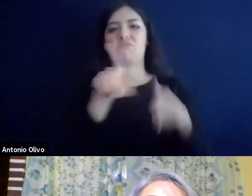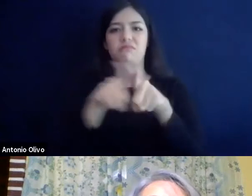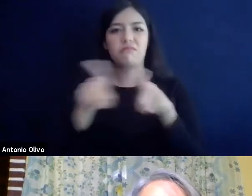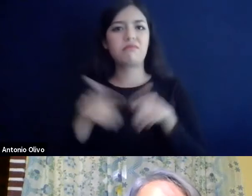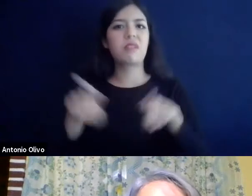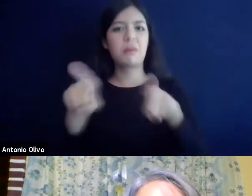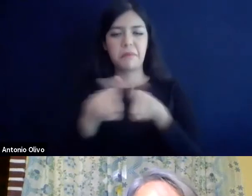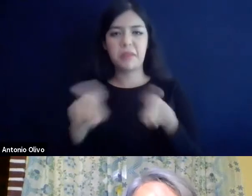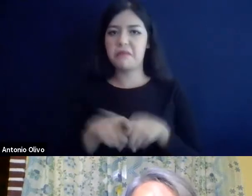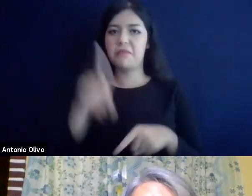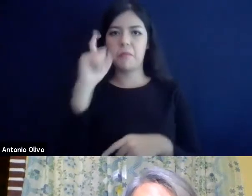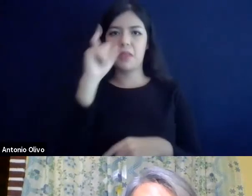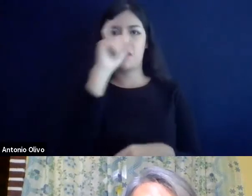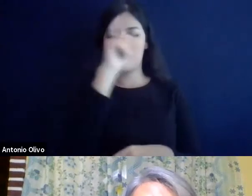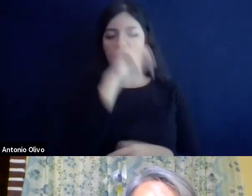Pero bueno,